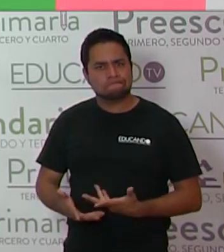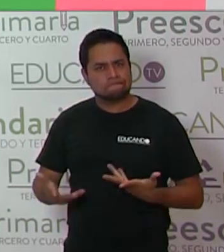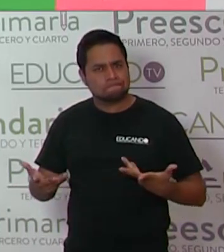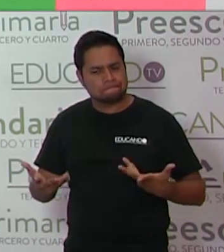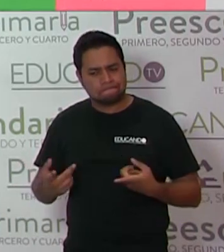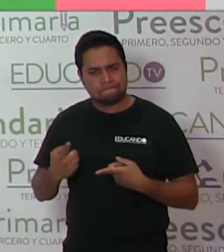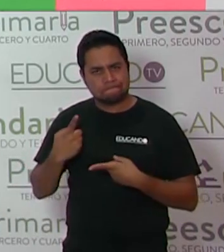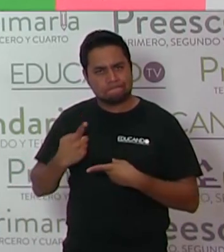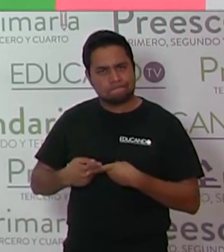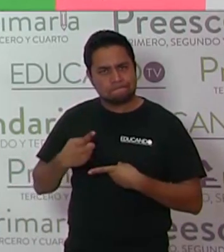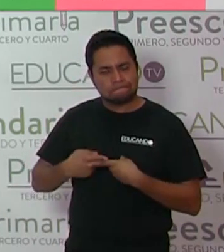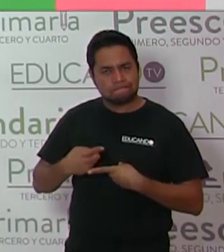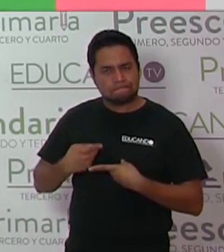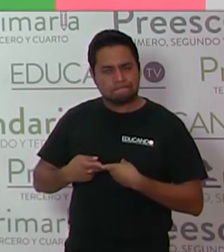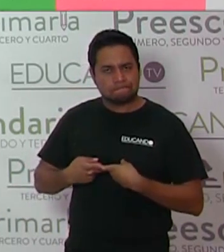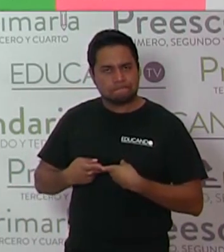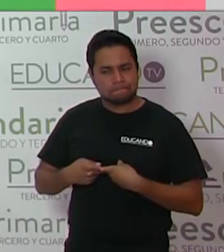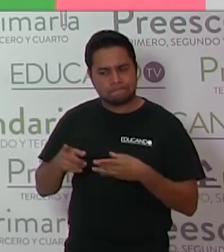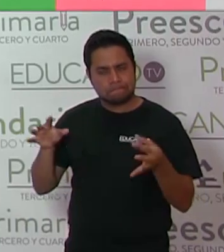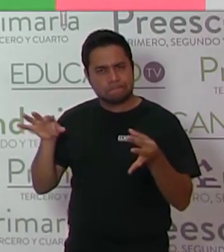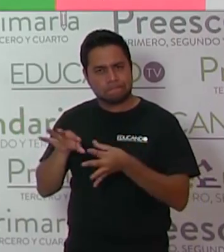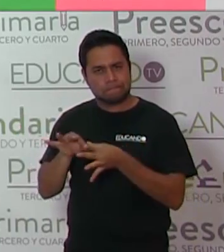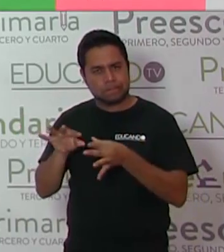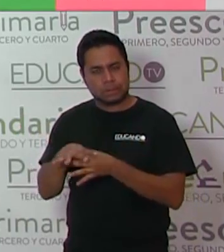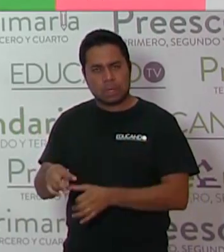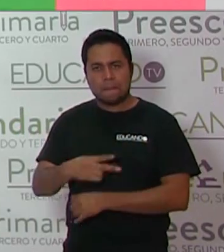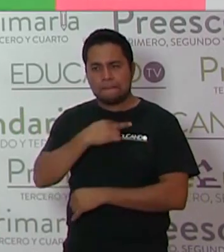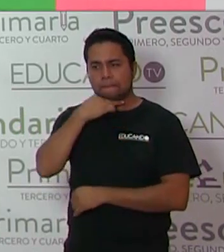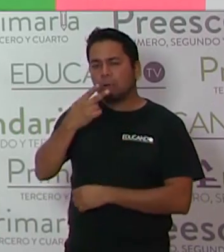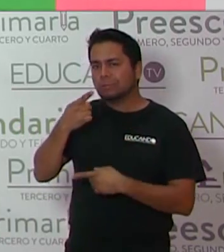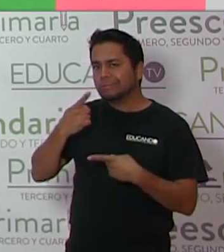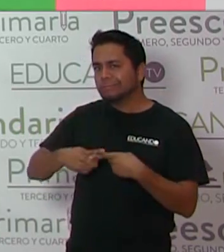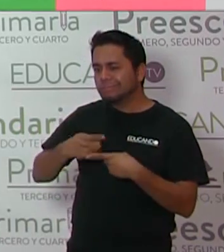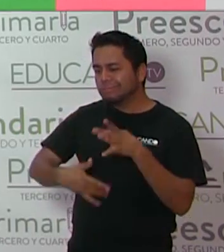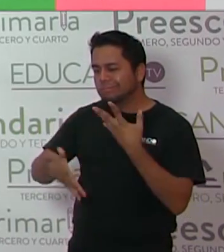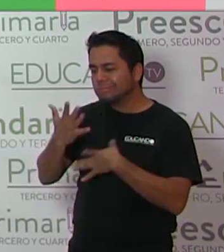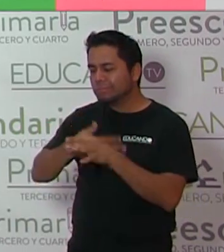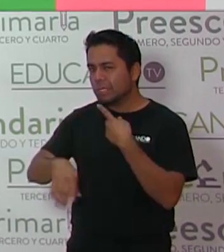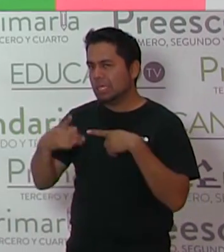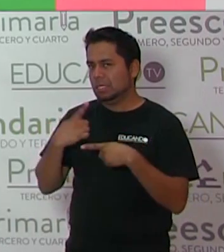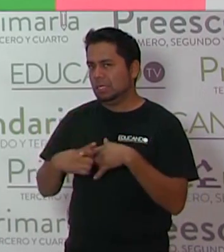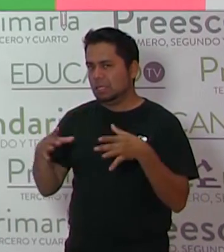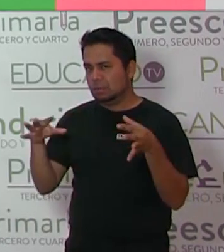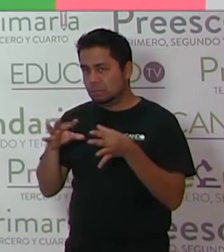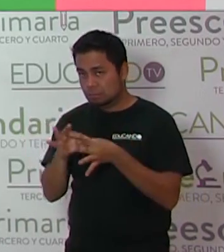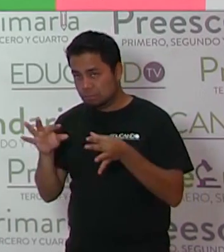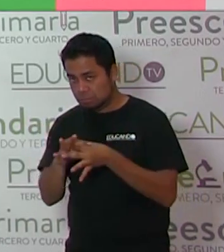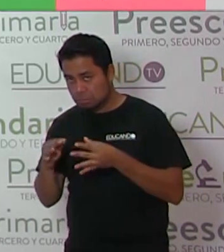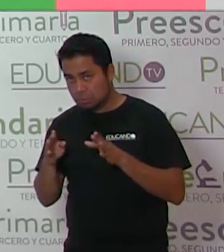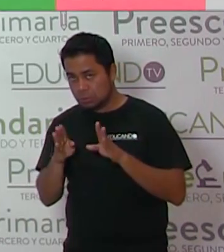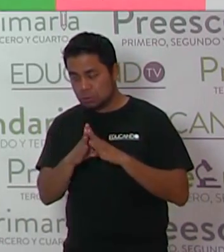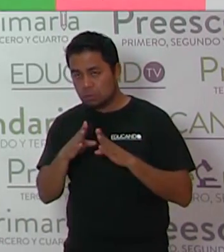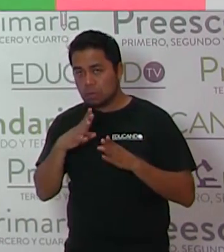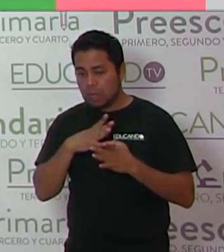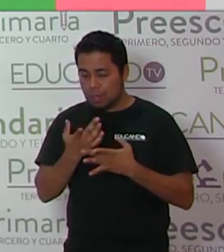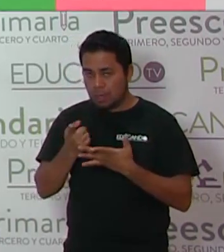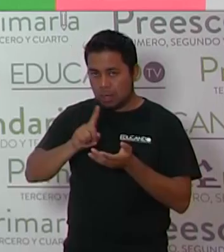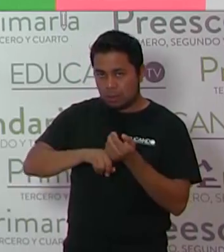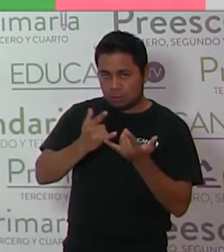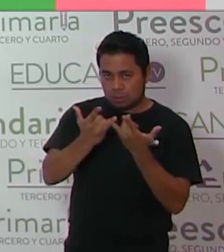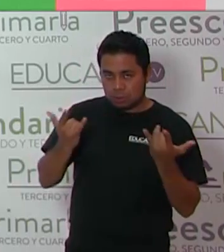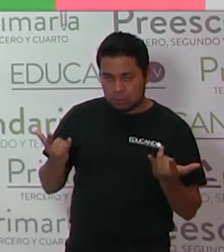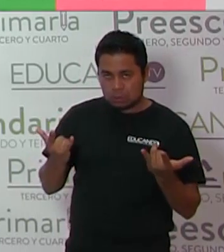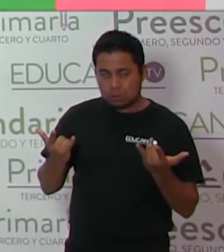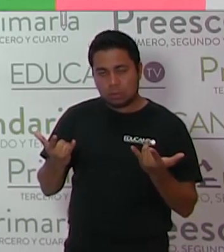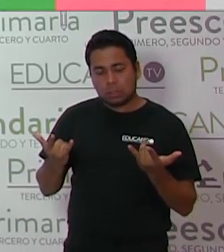¿Quién está adoptando la voz narrativa? ¿Está de manera